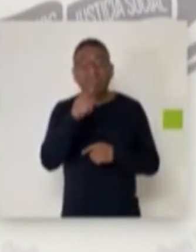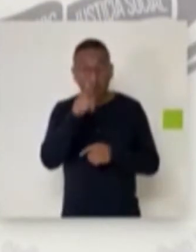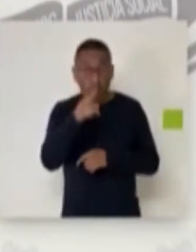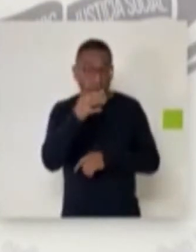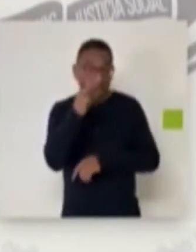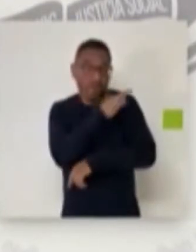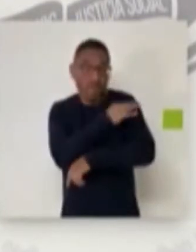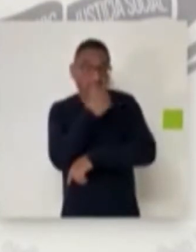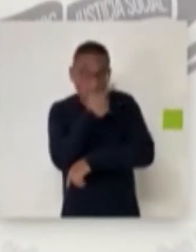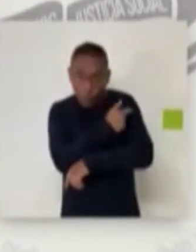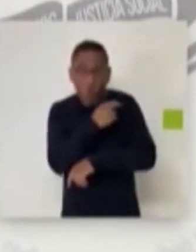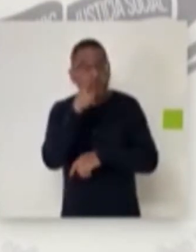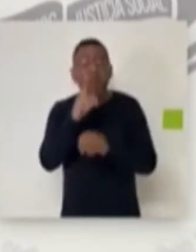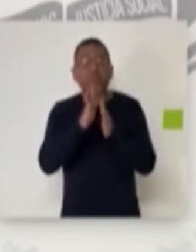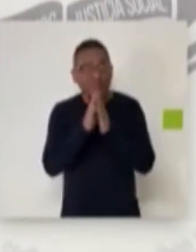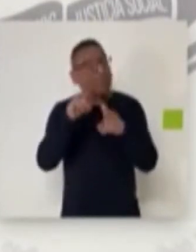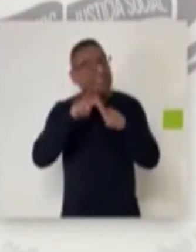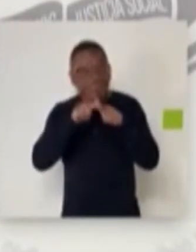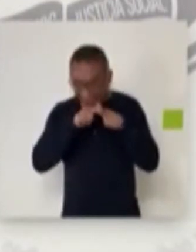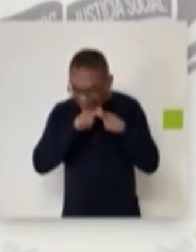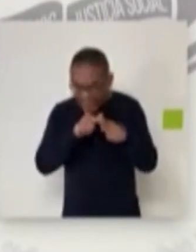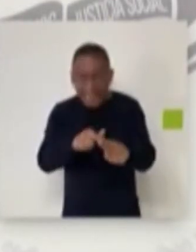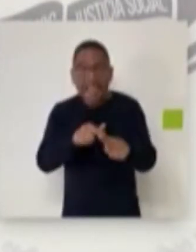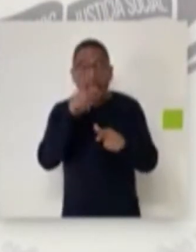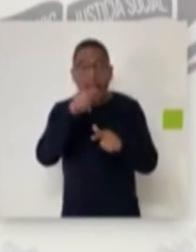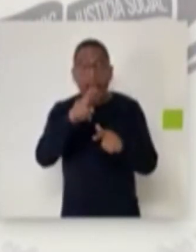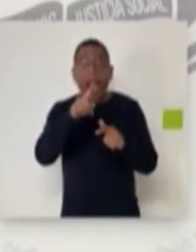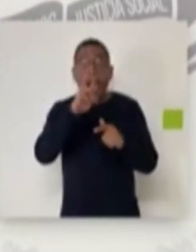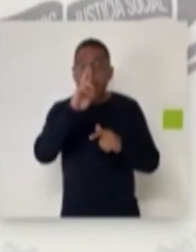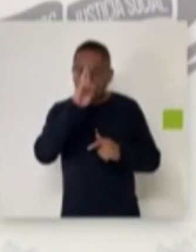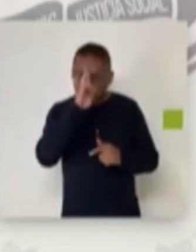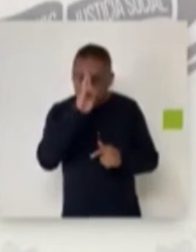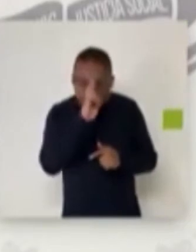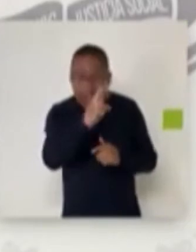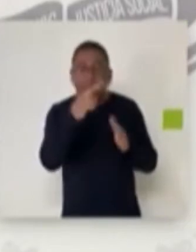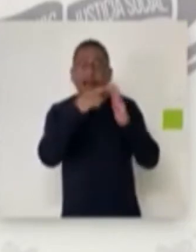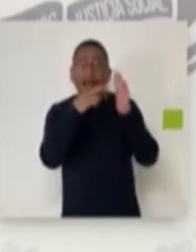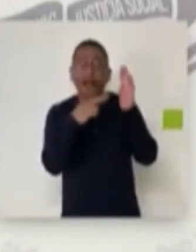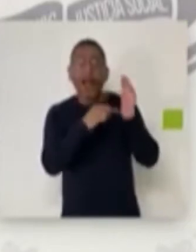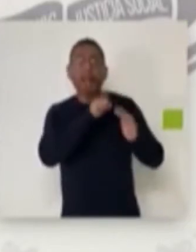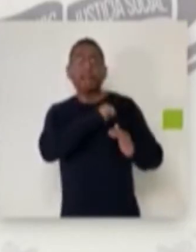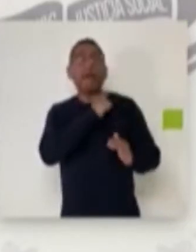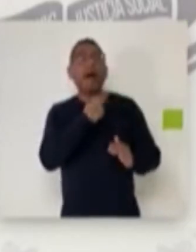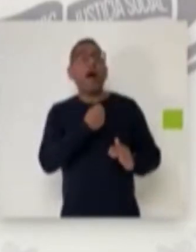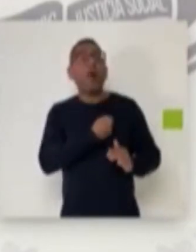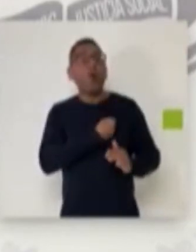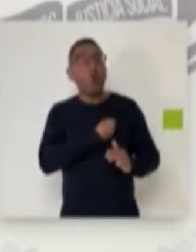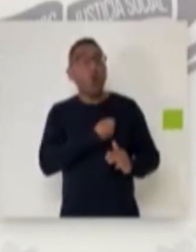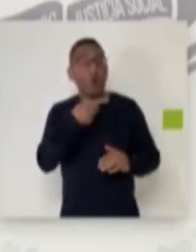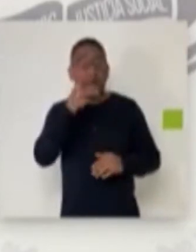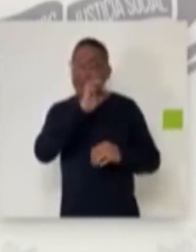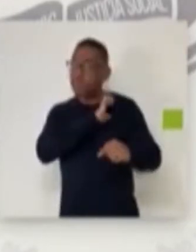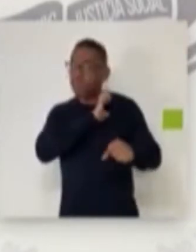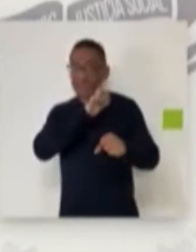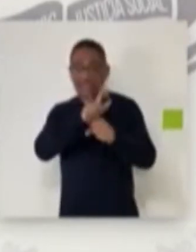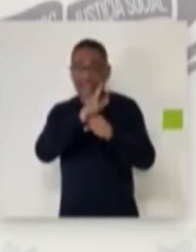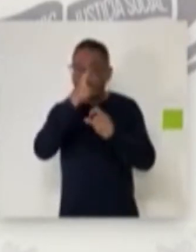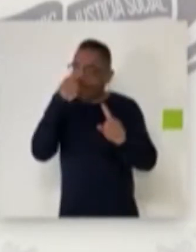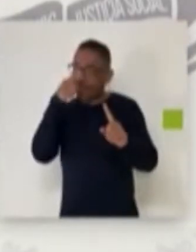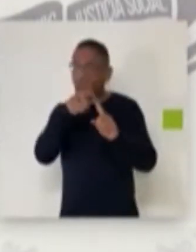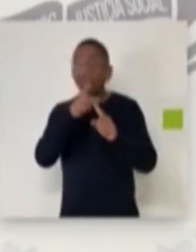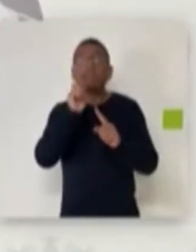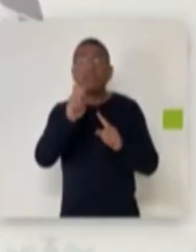respetando a conciencia las medidas sanitarias, especialmente el uso de cubrebocas.